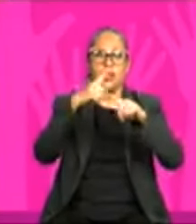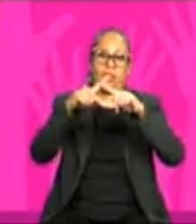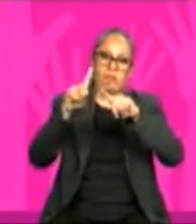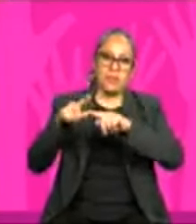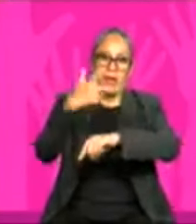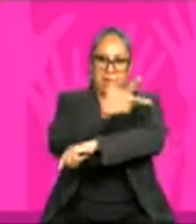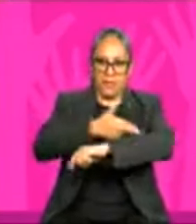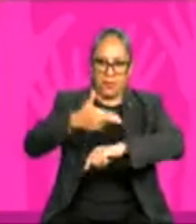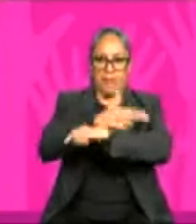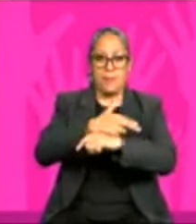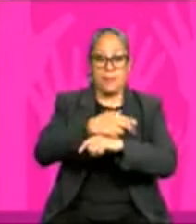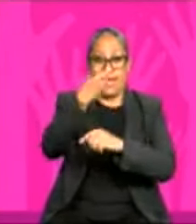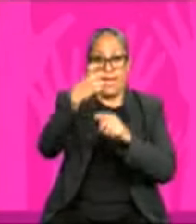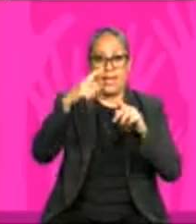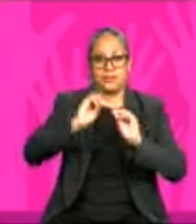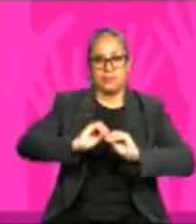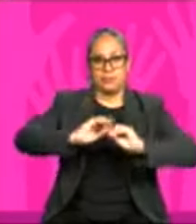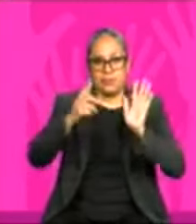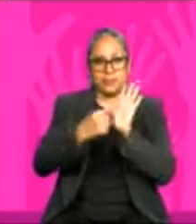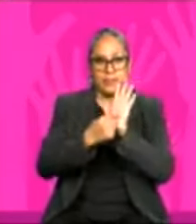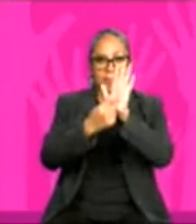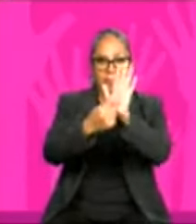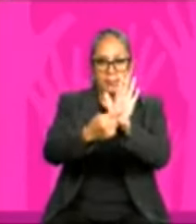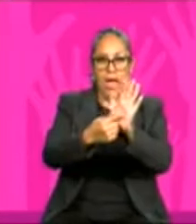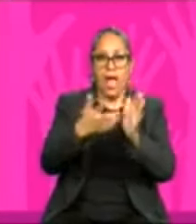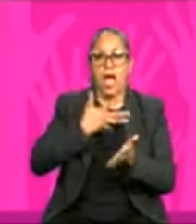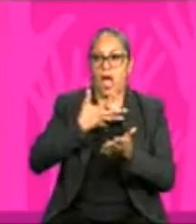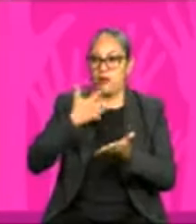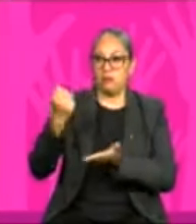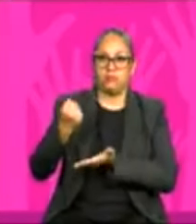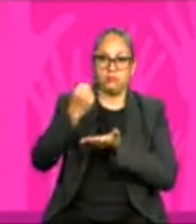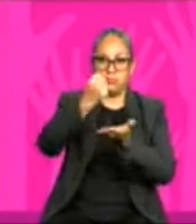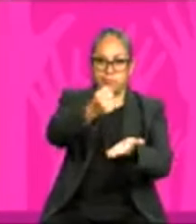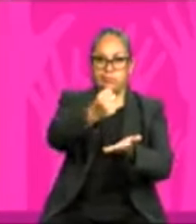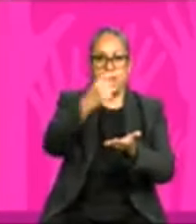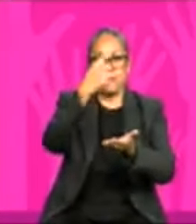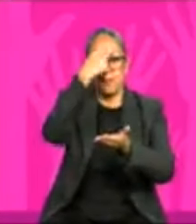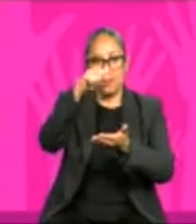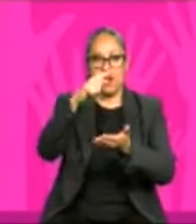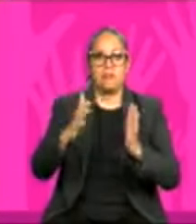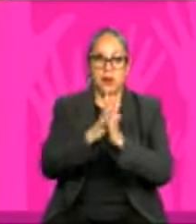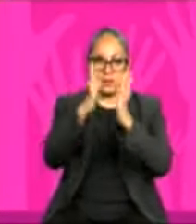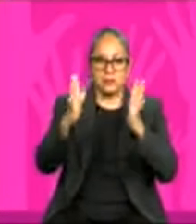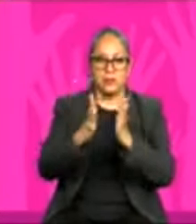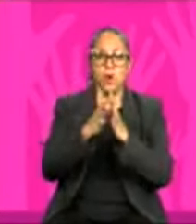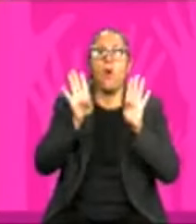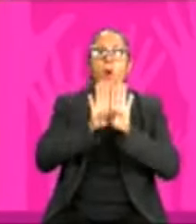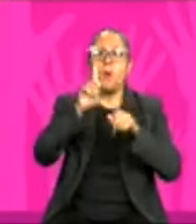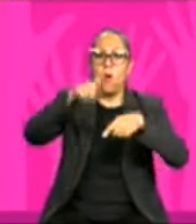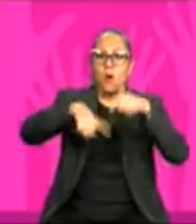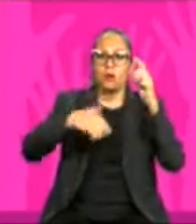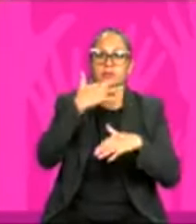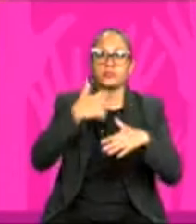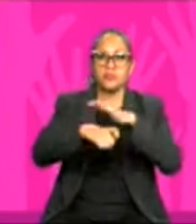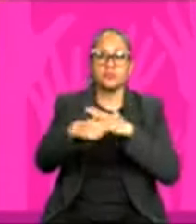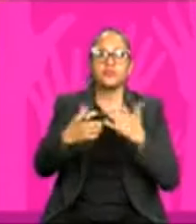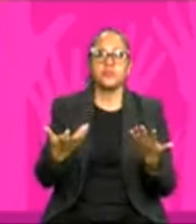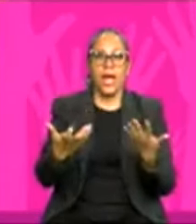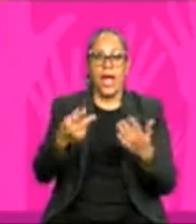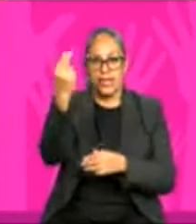públicos, transparencia proactiva, presupuestos participativos. Para combatir la corrupción se